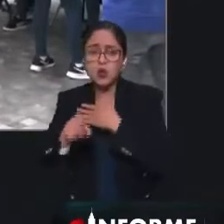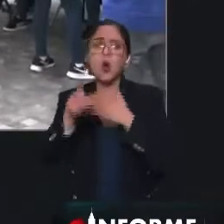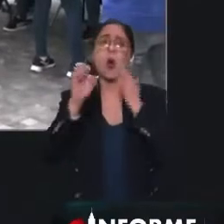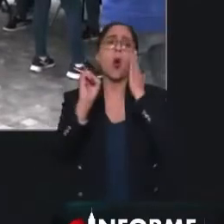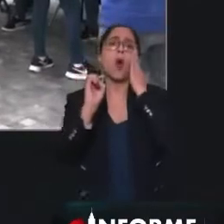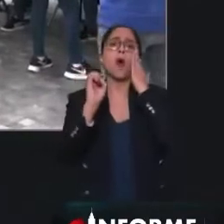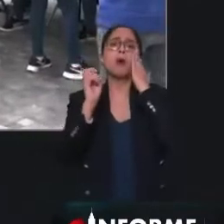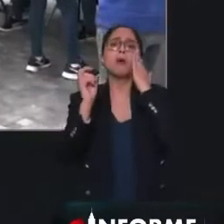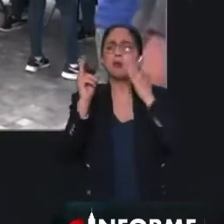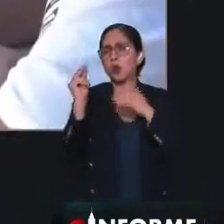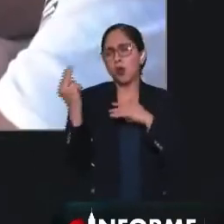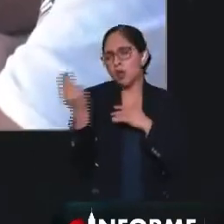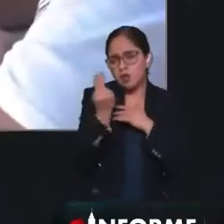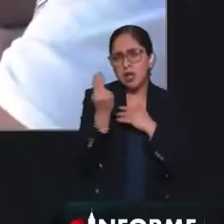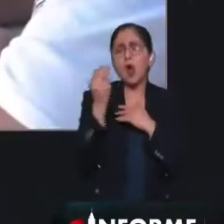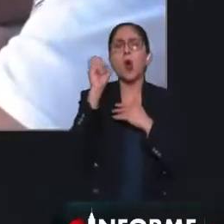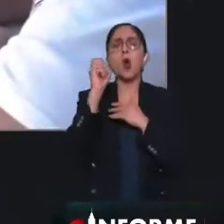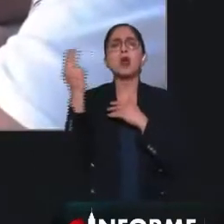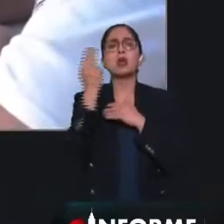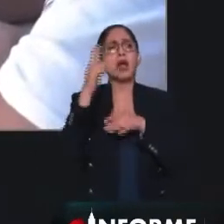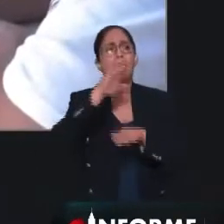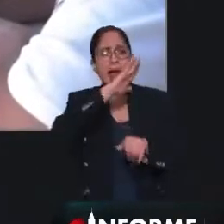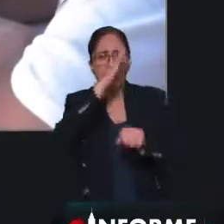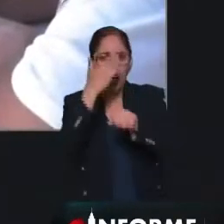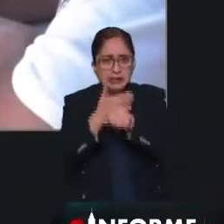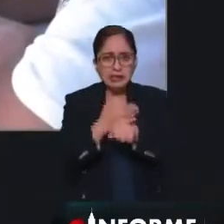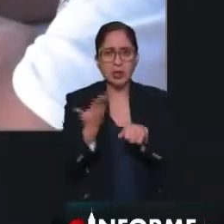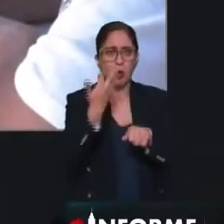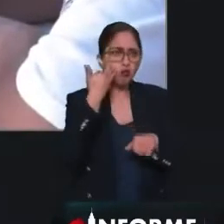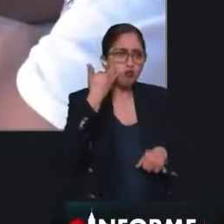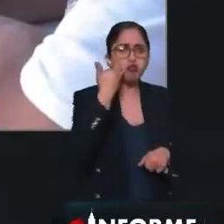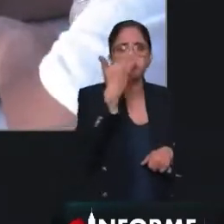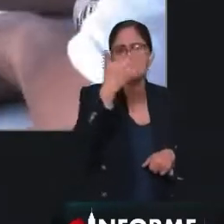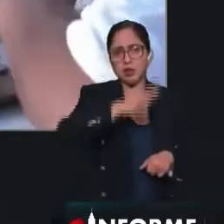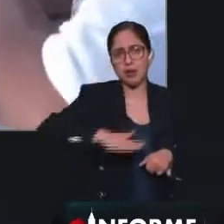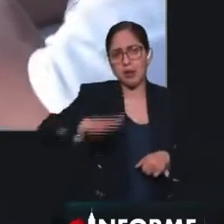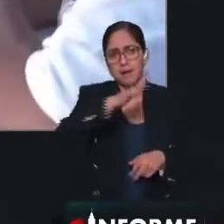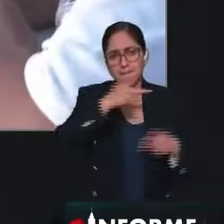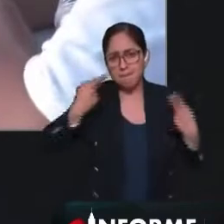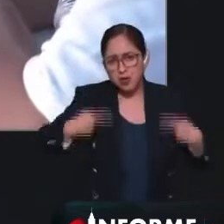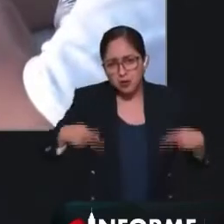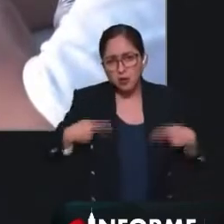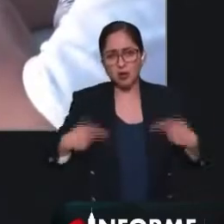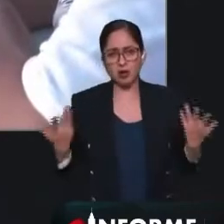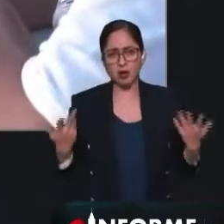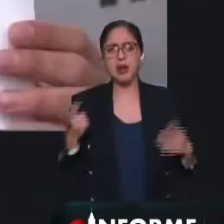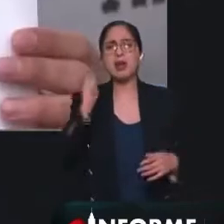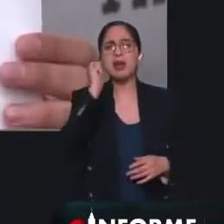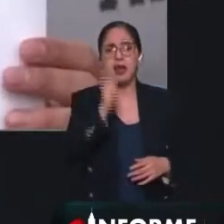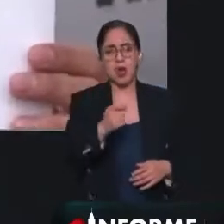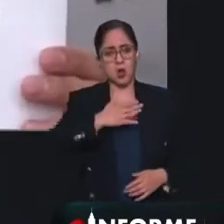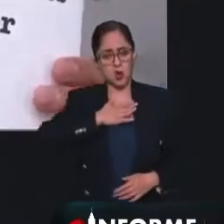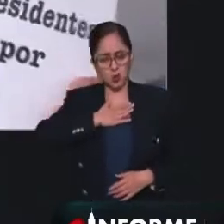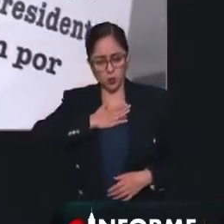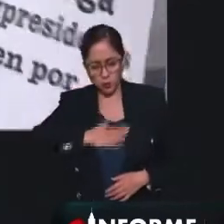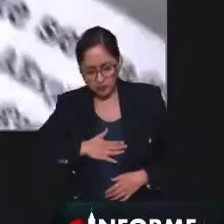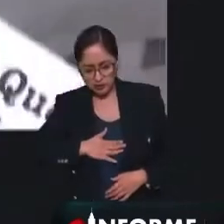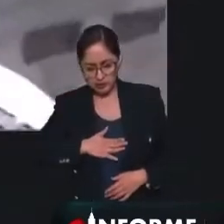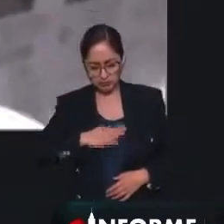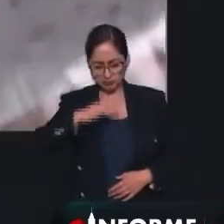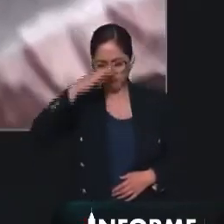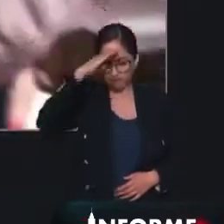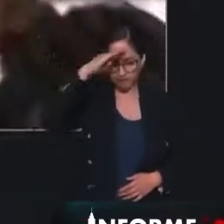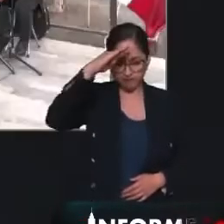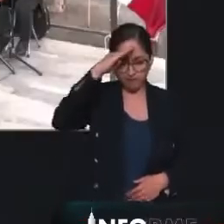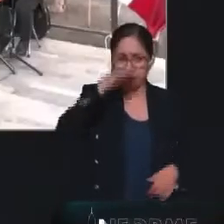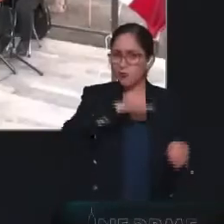social, no sé, creo que todos estamos inmersos en esta reflexión, en que la justicia puede buscar canales alternativos y tenemos que pensar conjuntamente cuáles